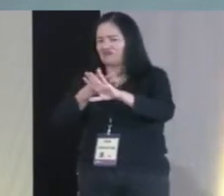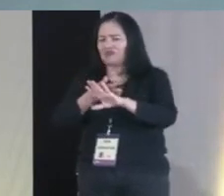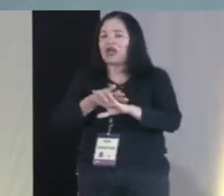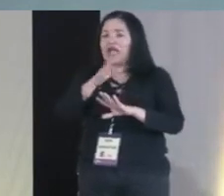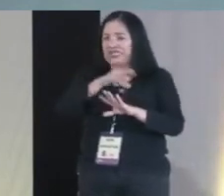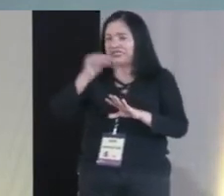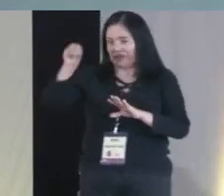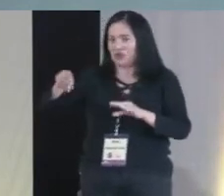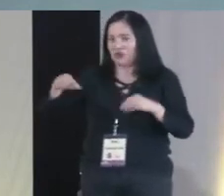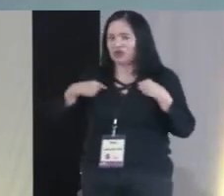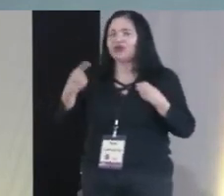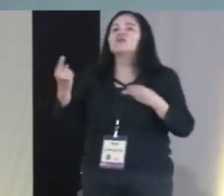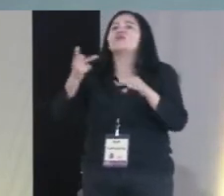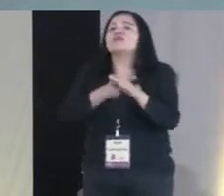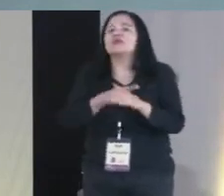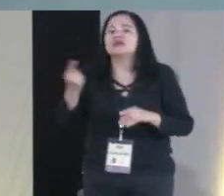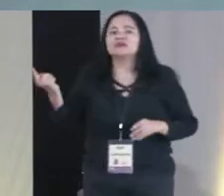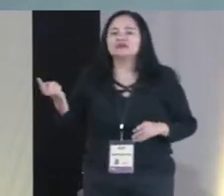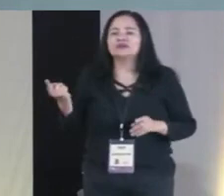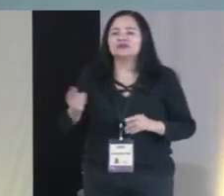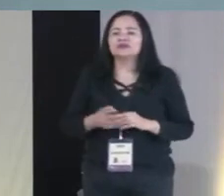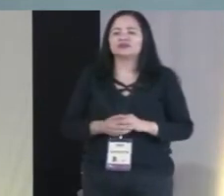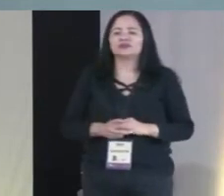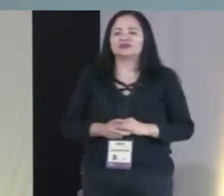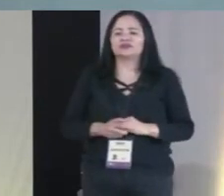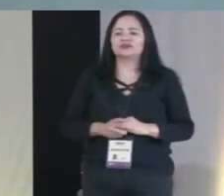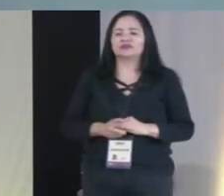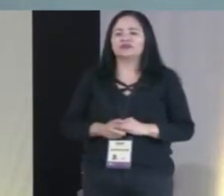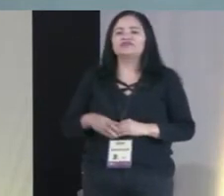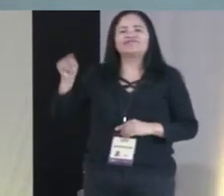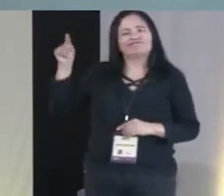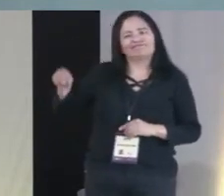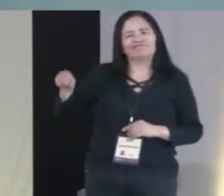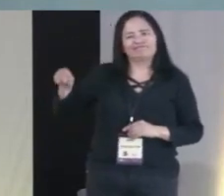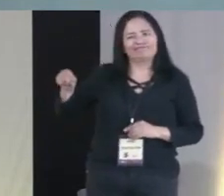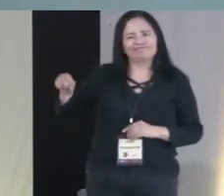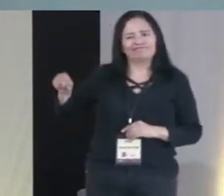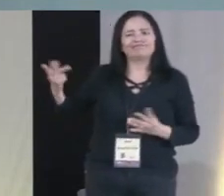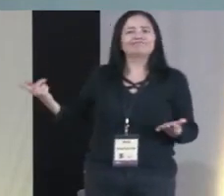rebeldía. ¿Qué hubiera pasado, por ejemplo, si este animal